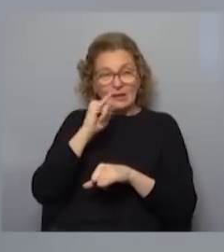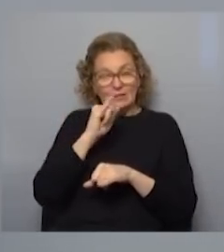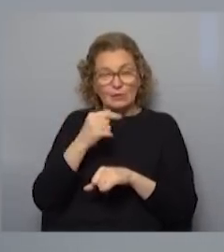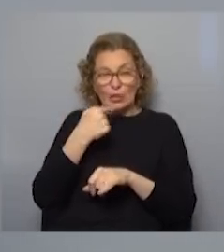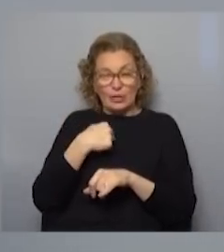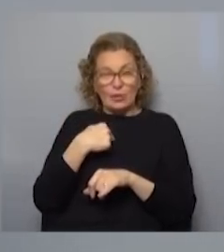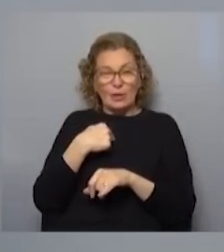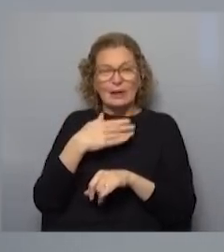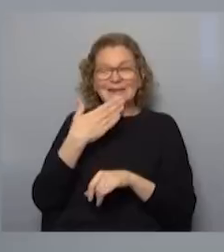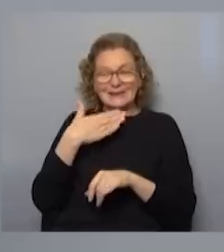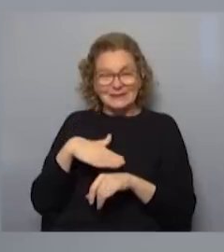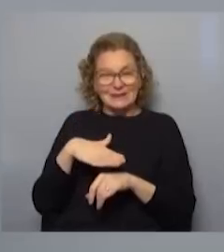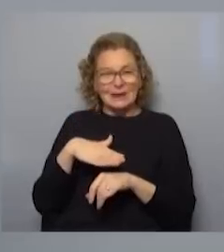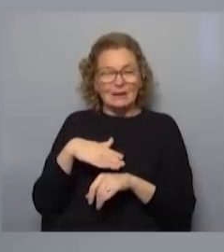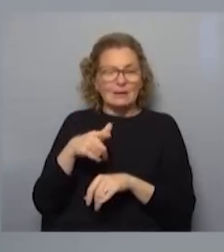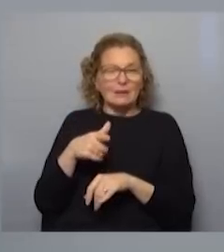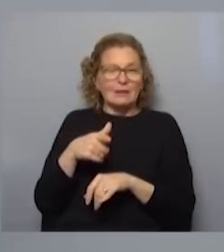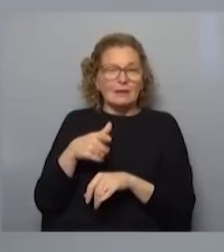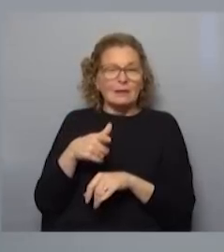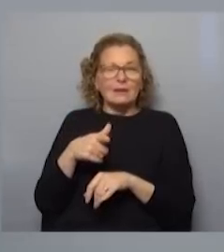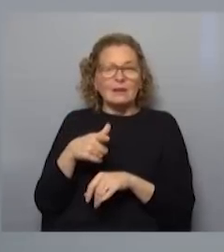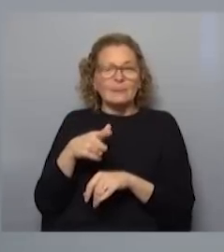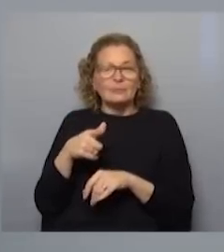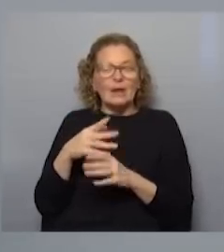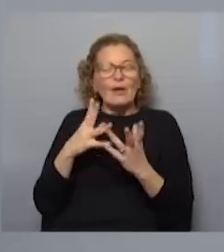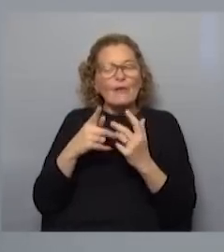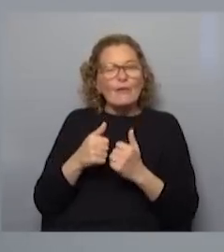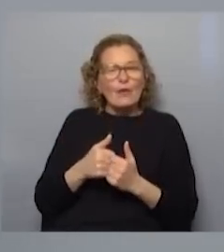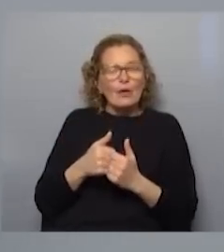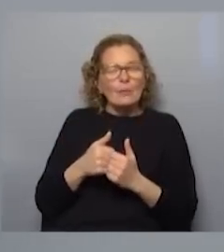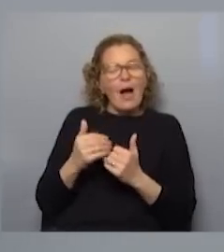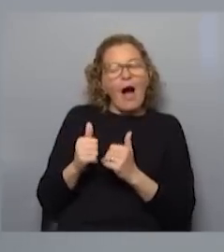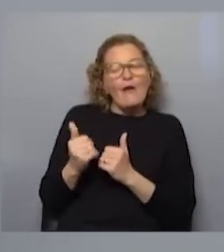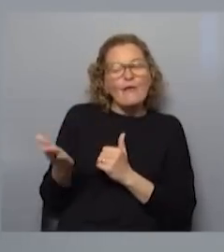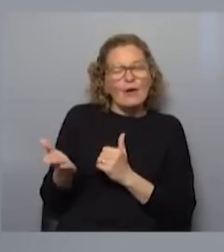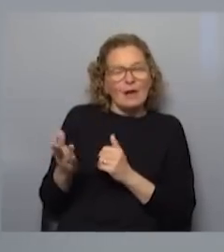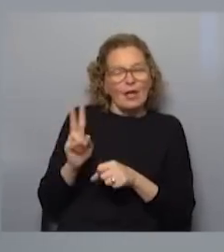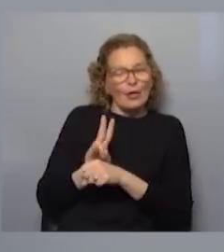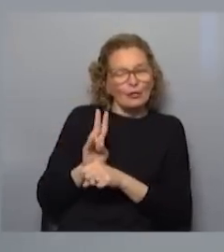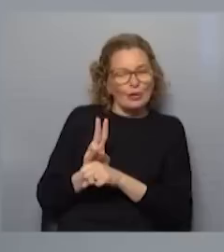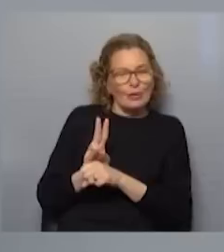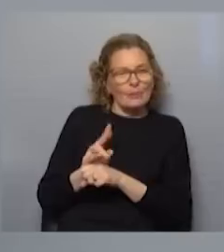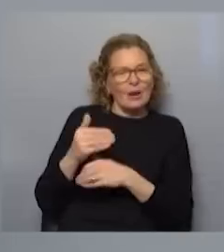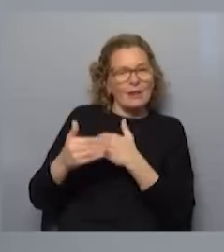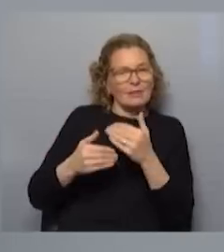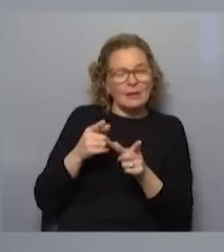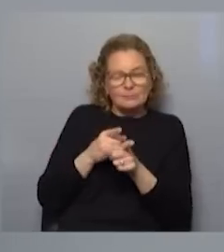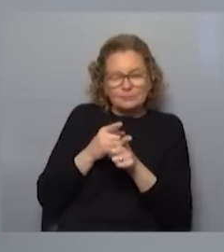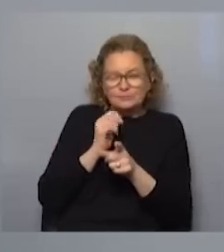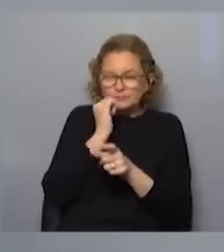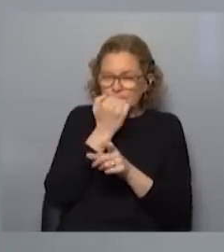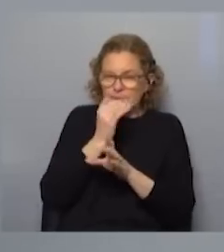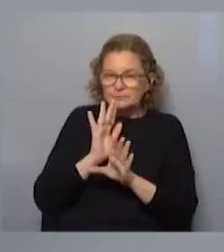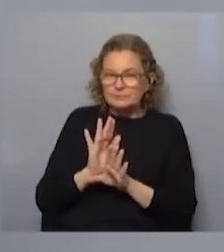él entendía que se usaban mecanismos por fuera del control para seguir espiando no